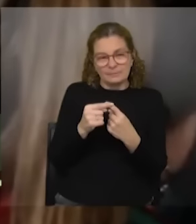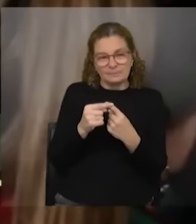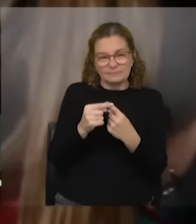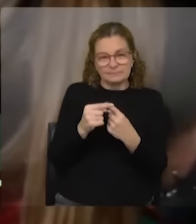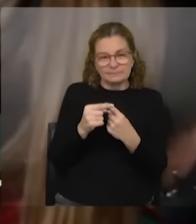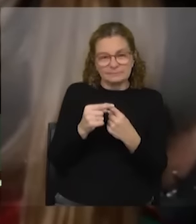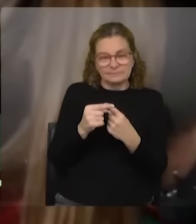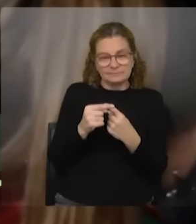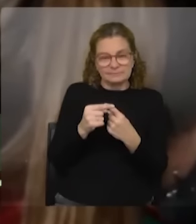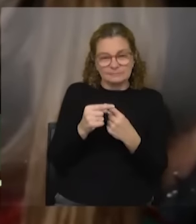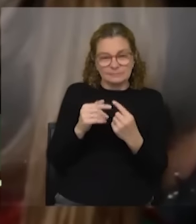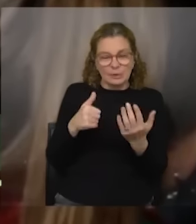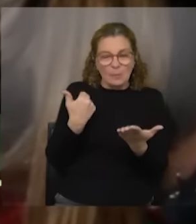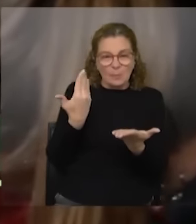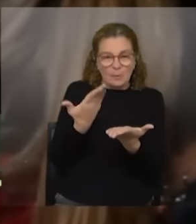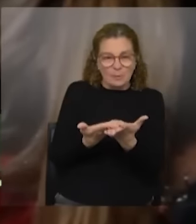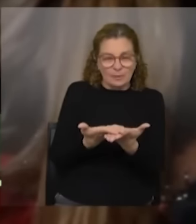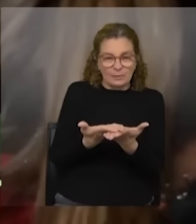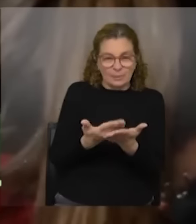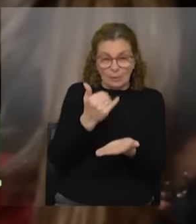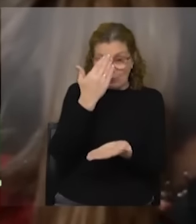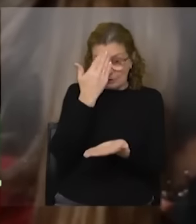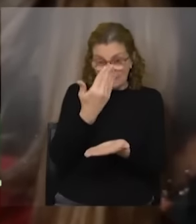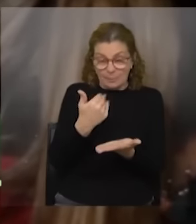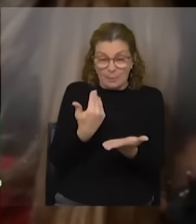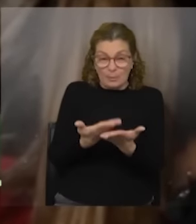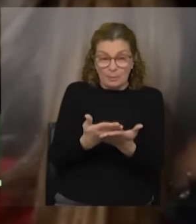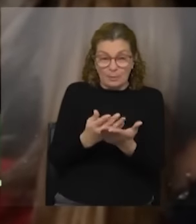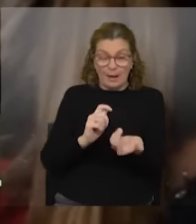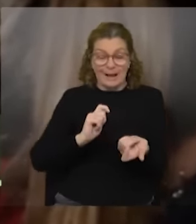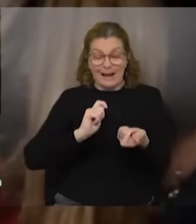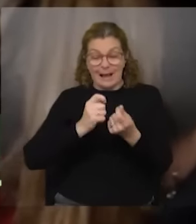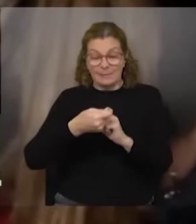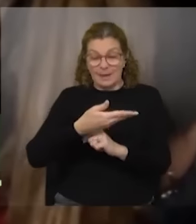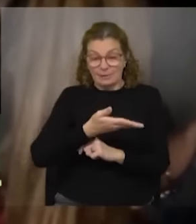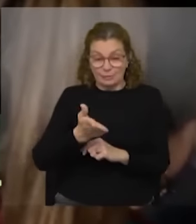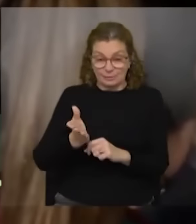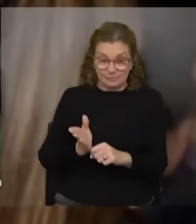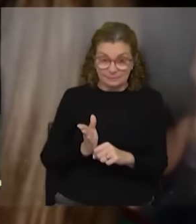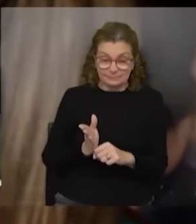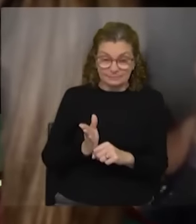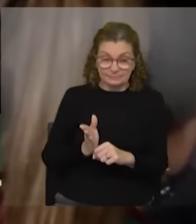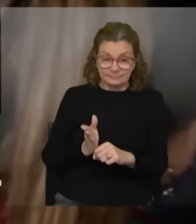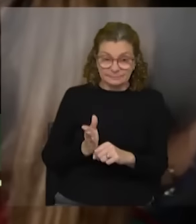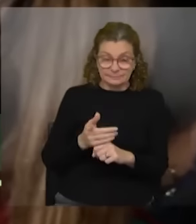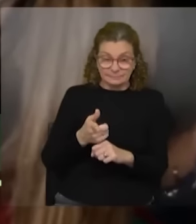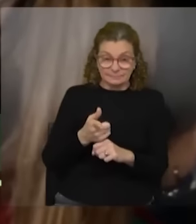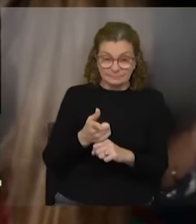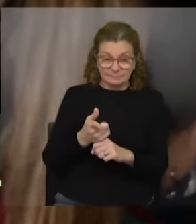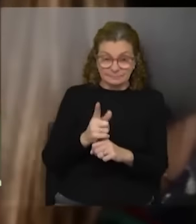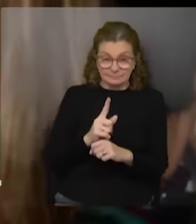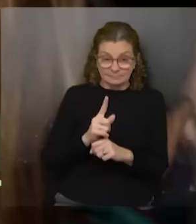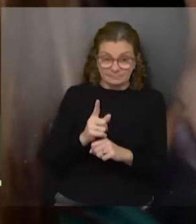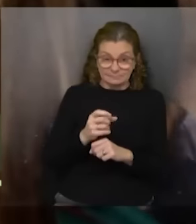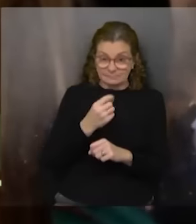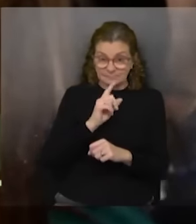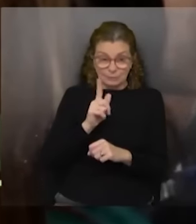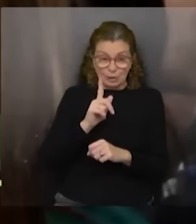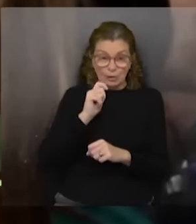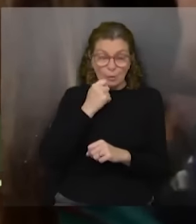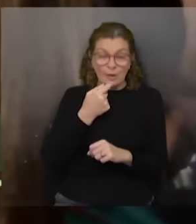eh propongo como frente amplio proponemos dar vuelta a esta realidad Porque es es la la que no la que no nos convence